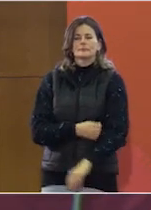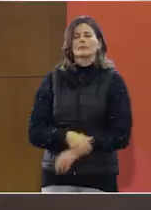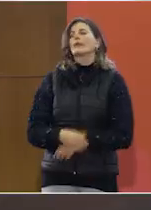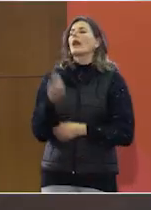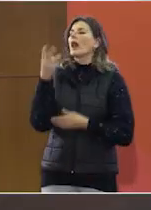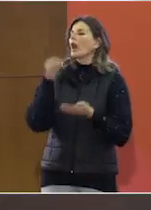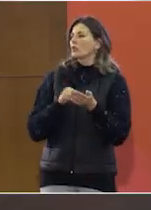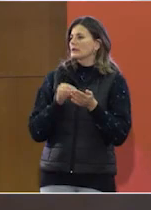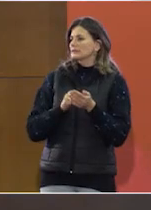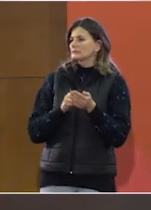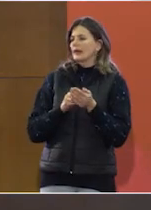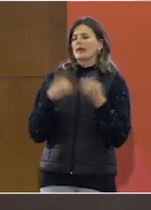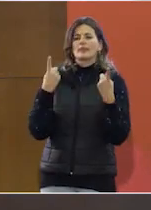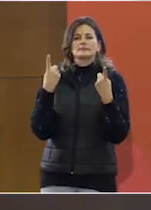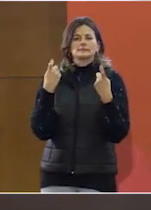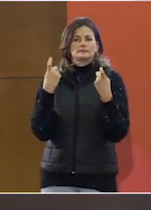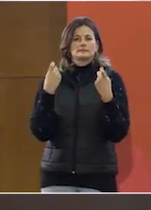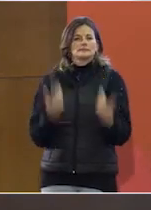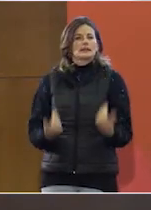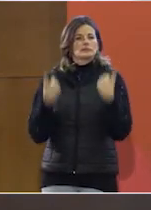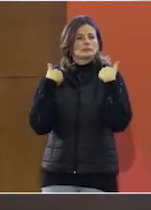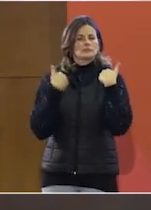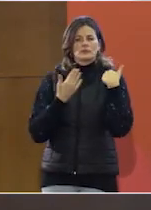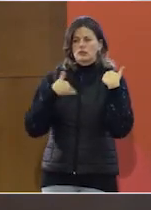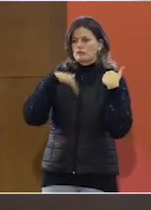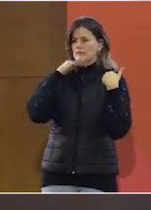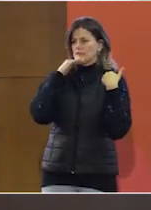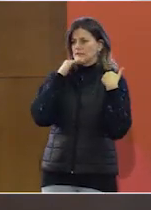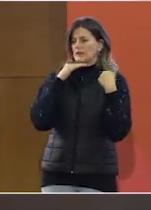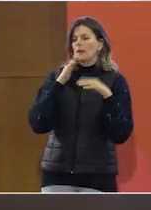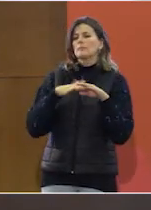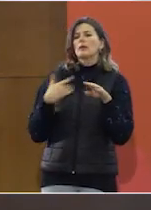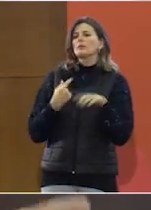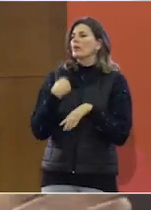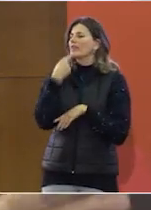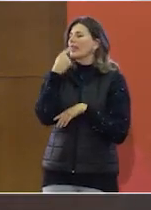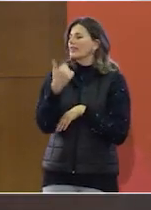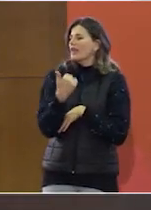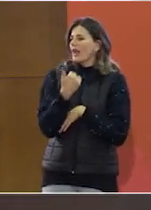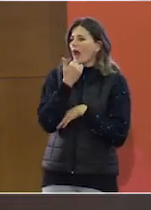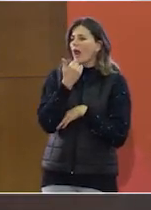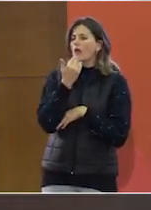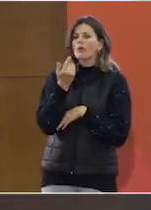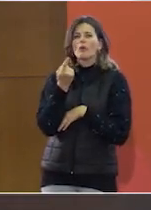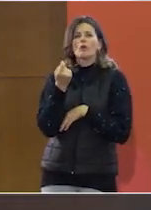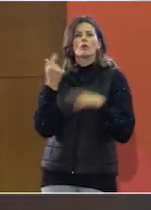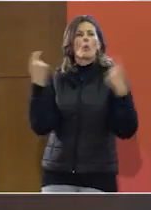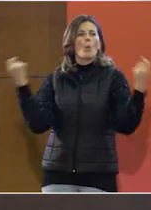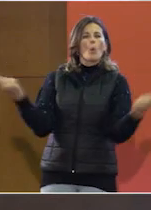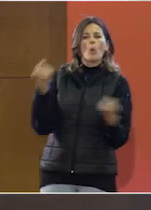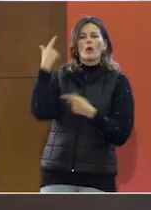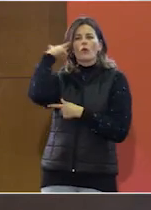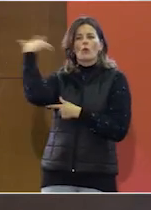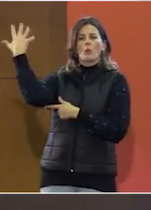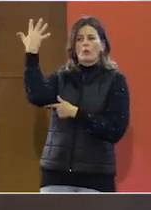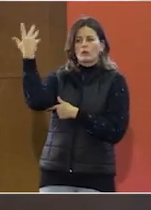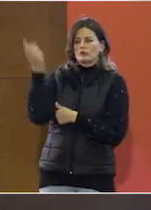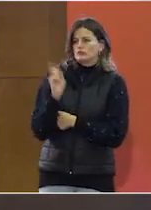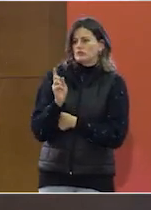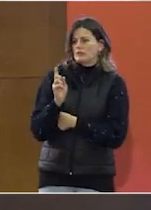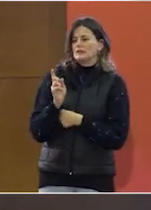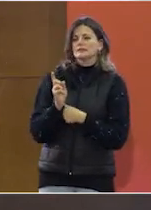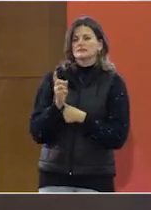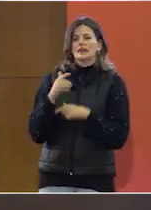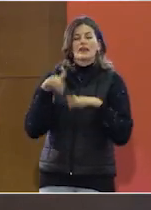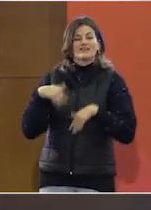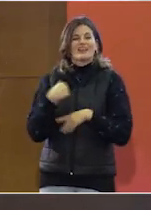Y a veces hay que tener la responsabilidad suficiente para decir algo que no es grandilocuente, que no es una gran